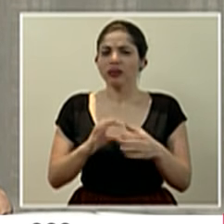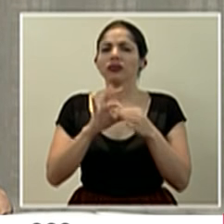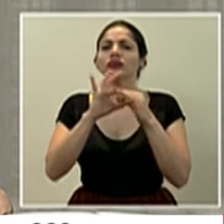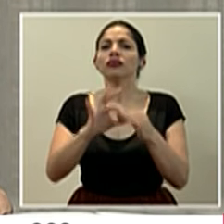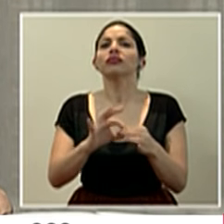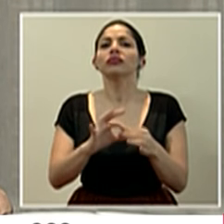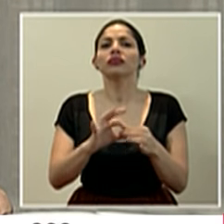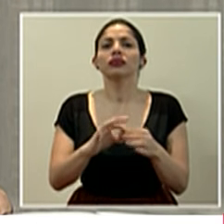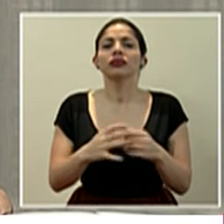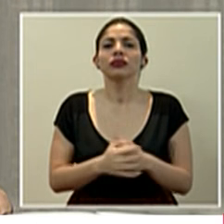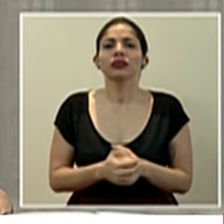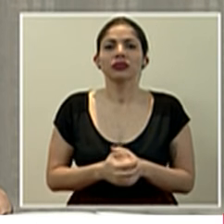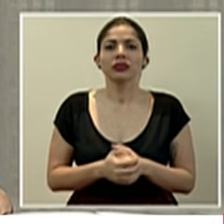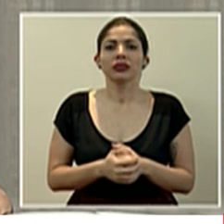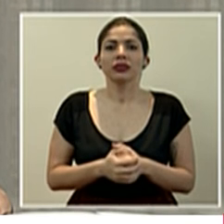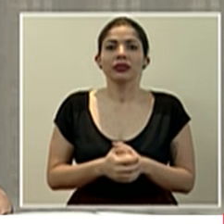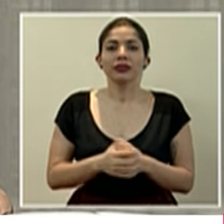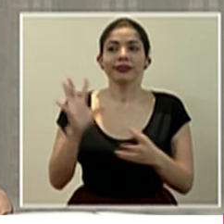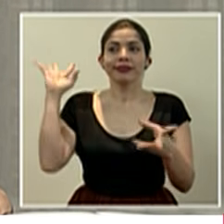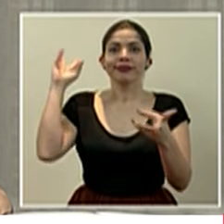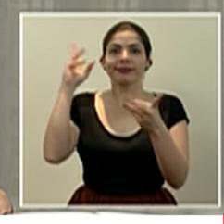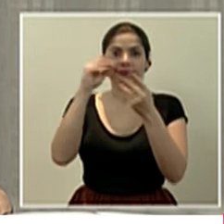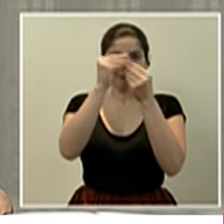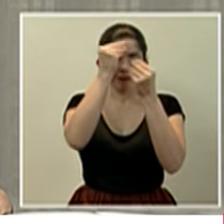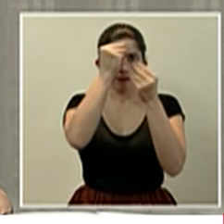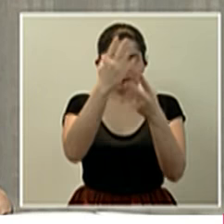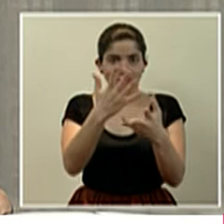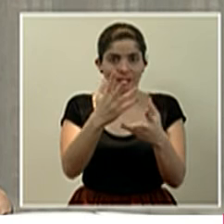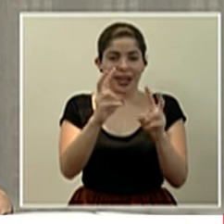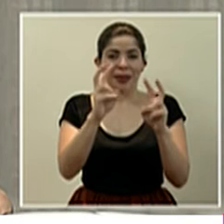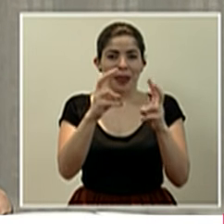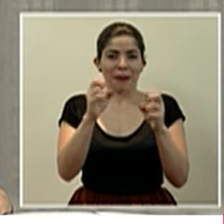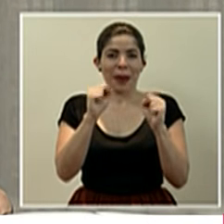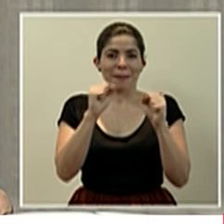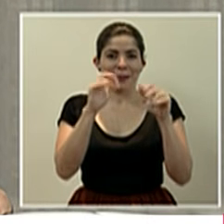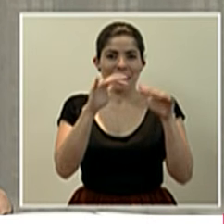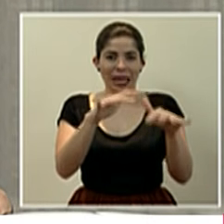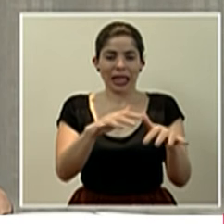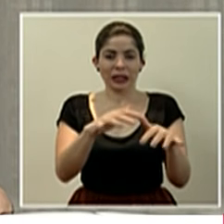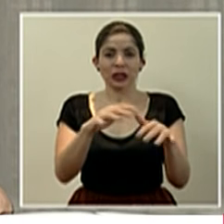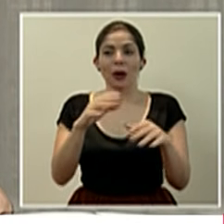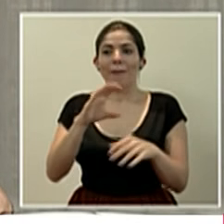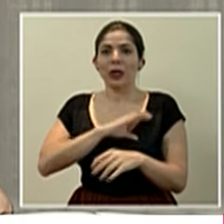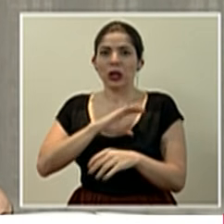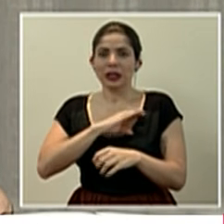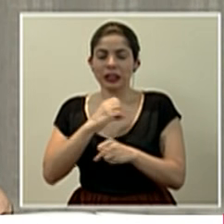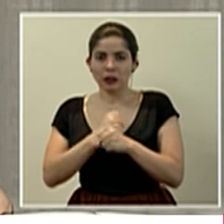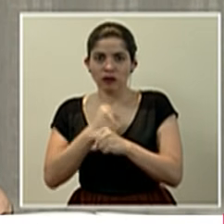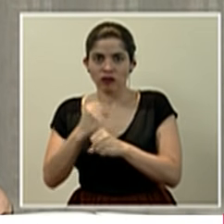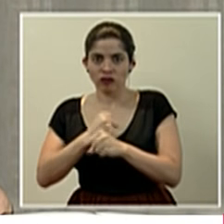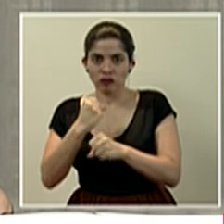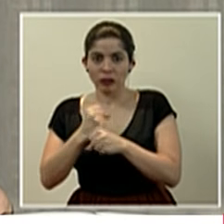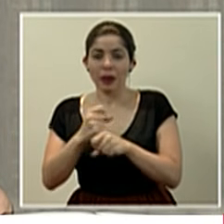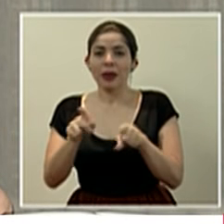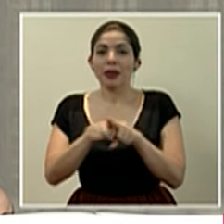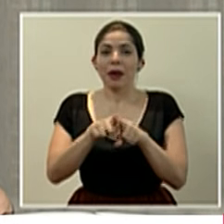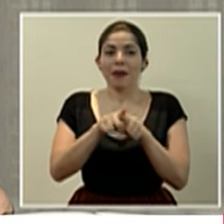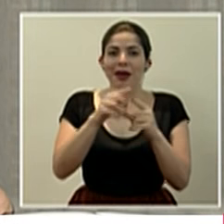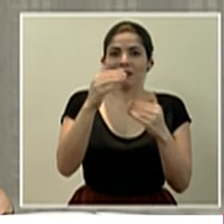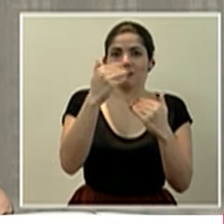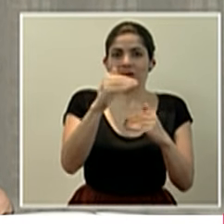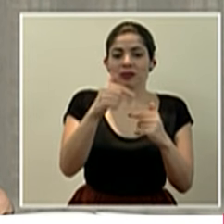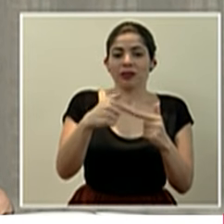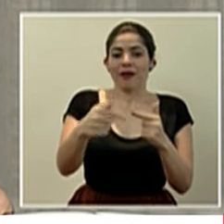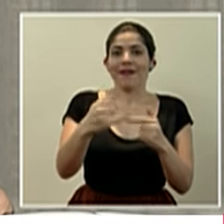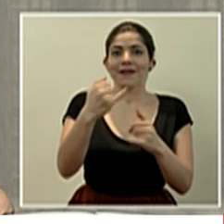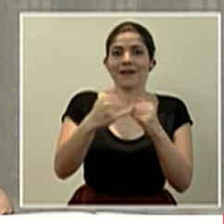con la rendición de cuentas del tema migratorio y de actividad policial, también con la restricción para el fin de